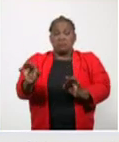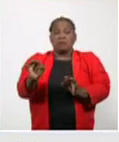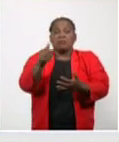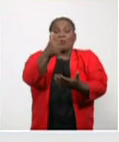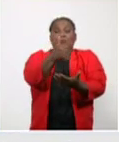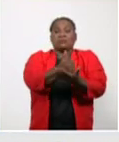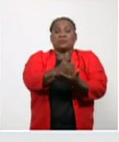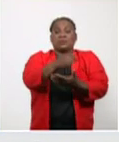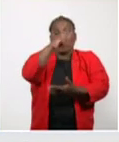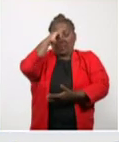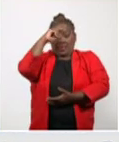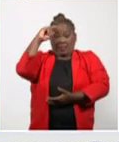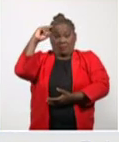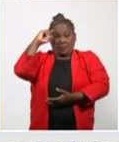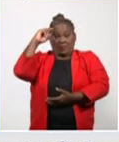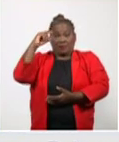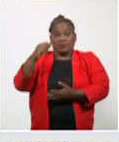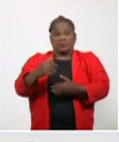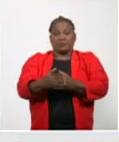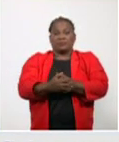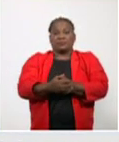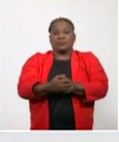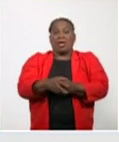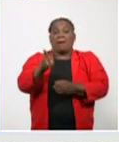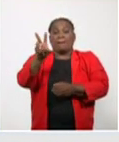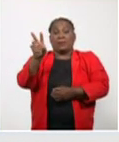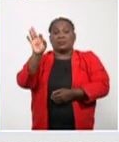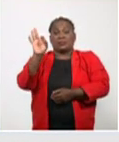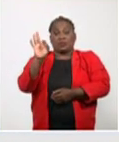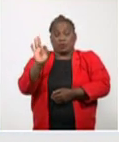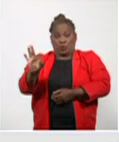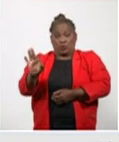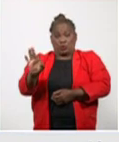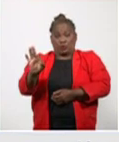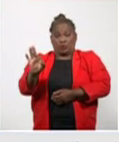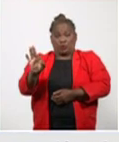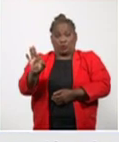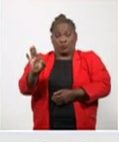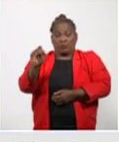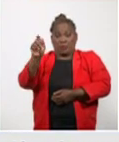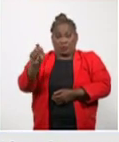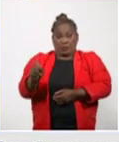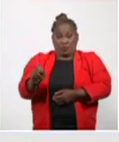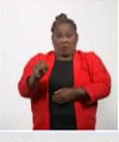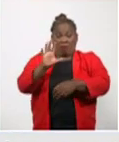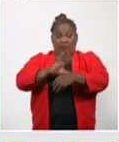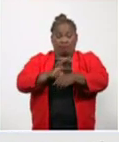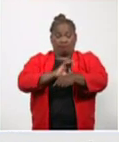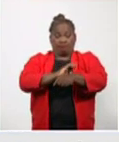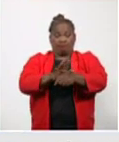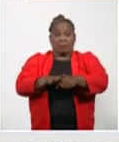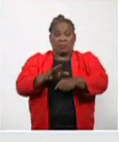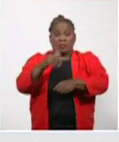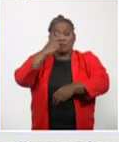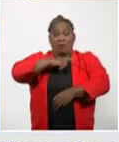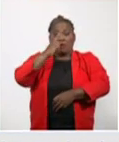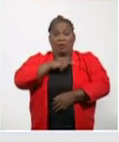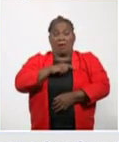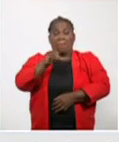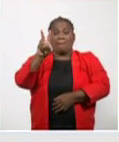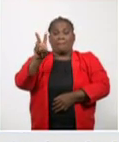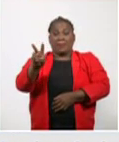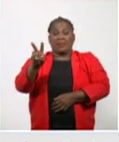cabecera, y los 28 casos diagnosticados en Ciego Dávila, 23 de Morón. Fíjense cómo